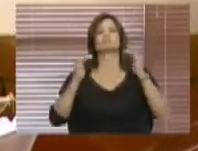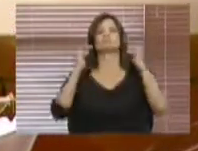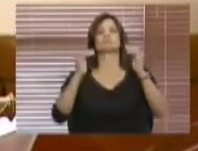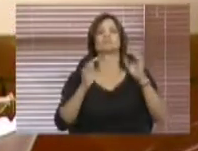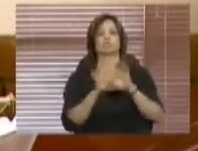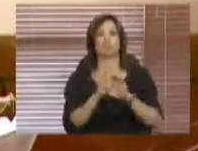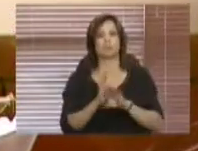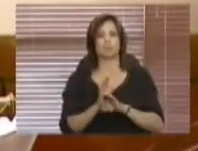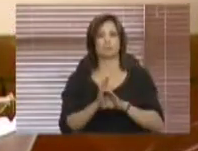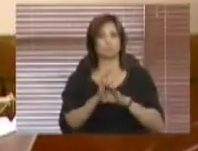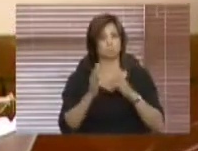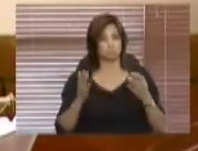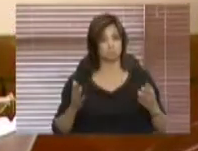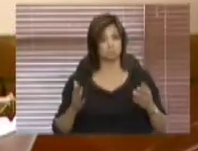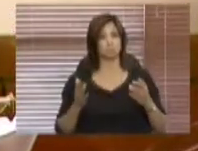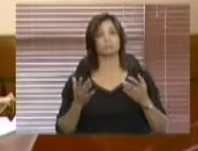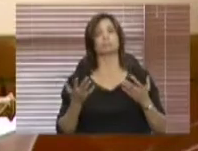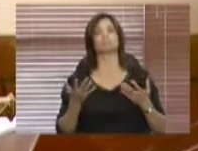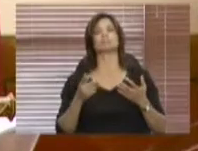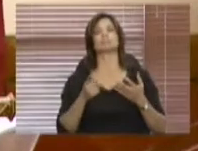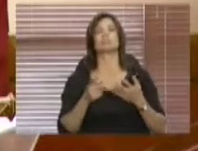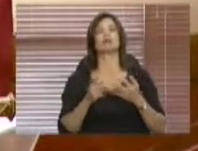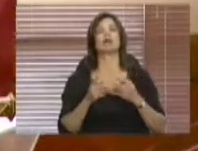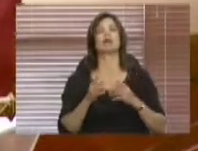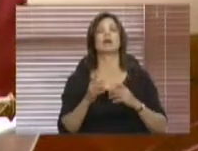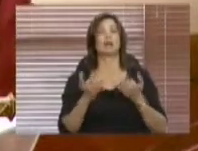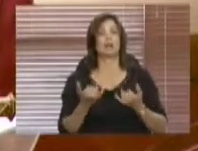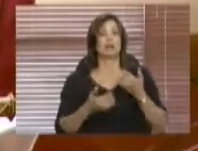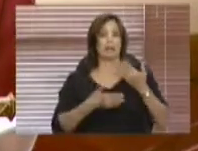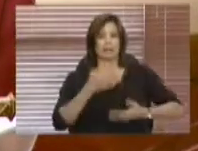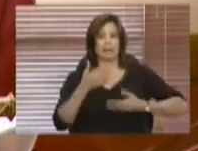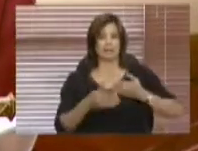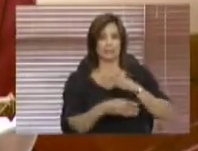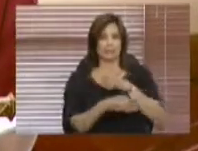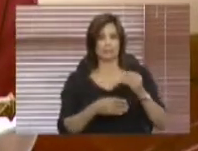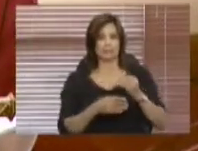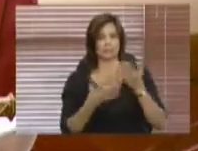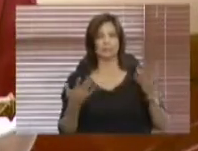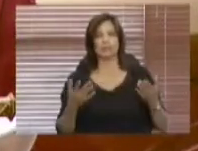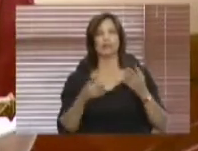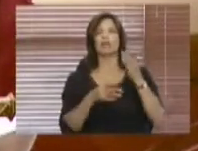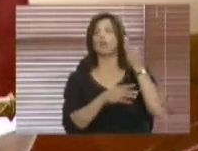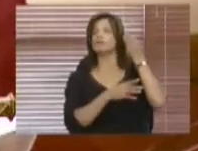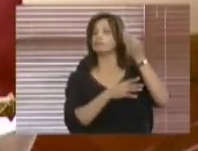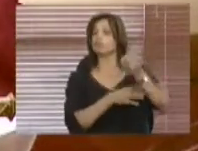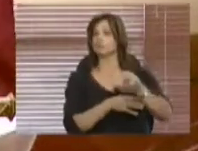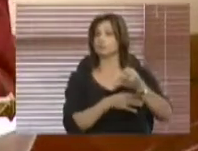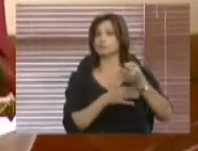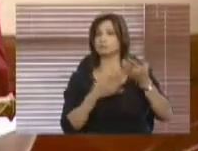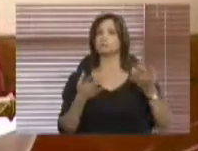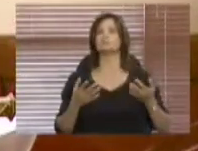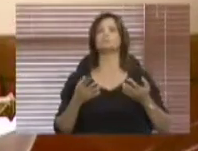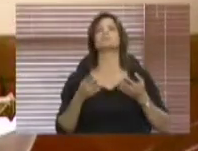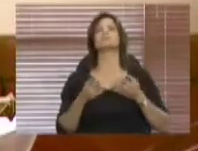la Constitución. La presente generación y las futuras